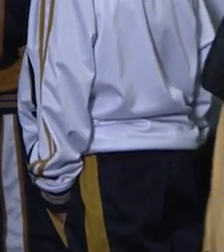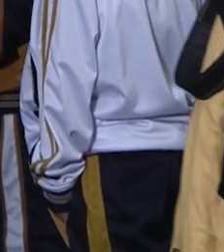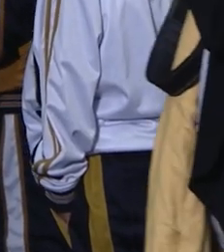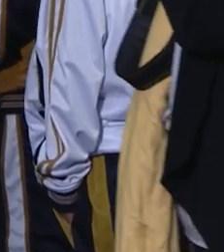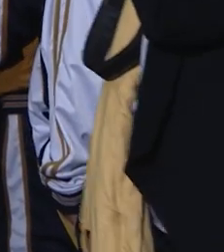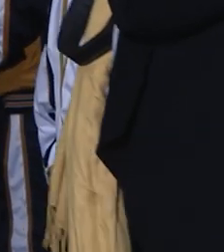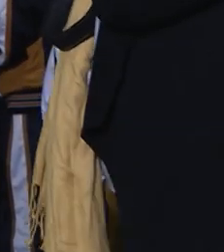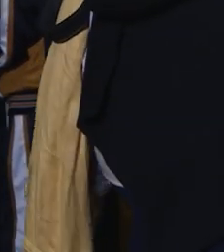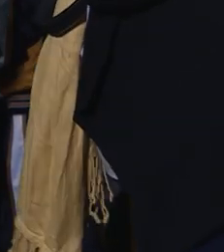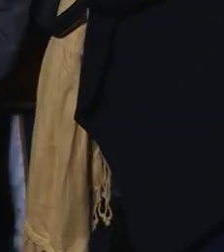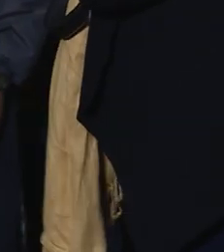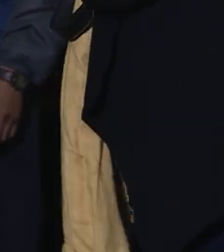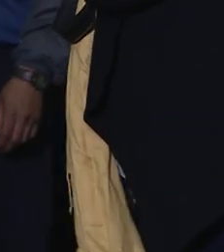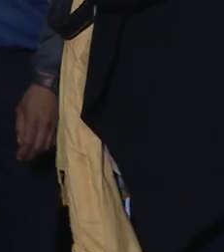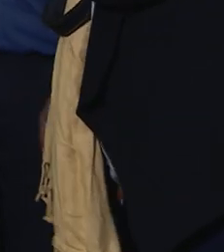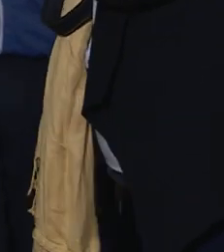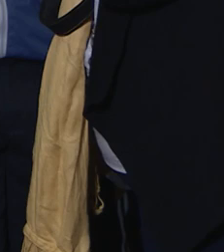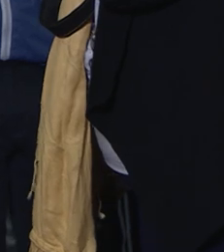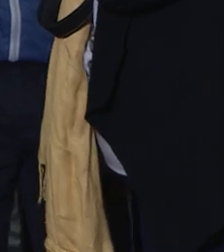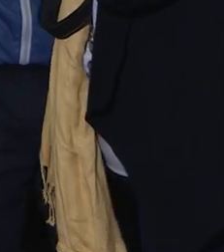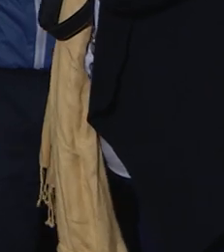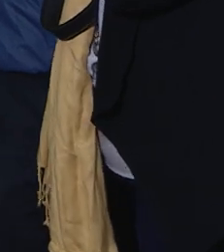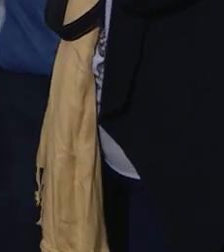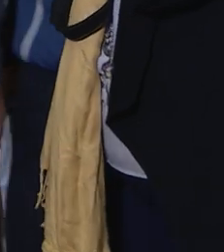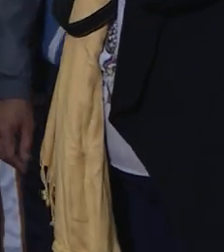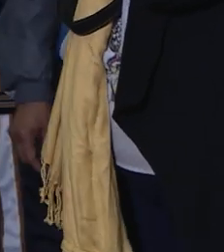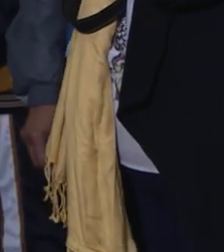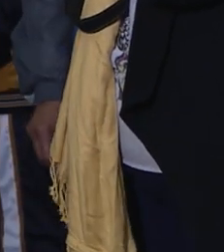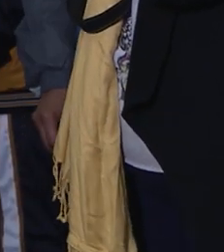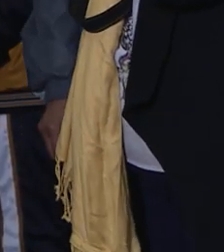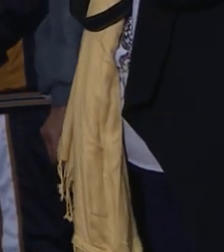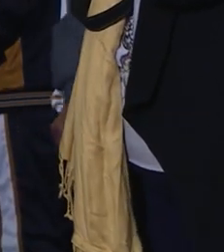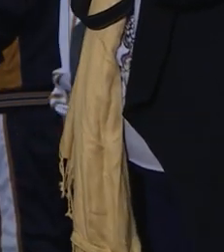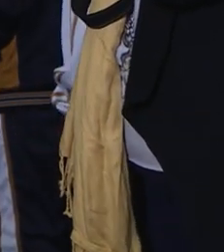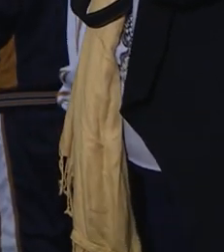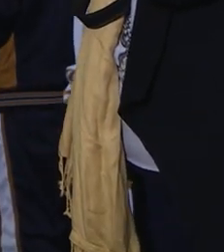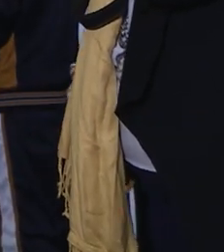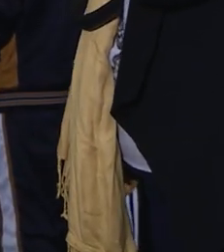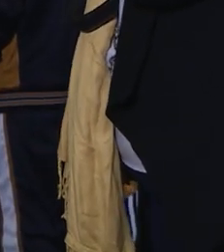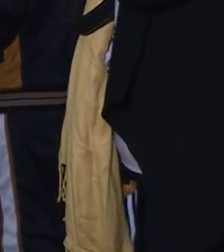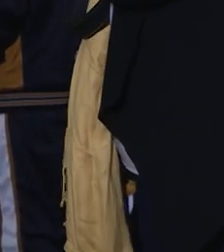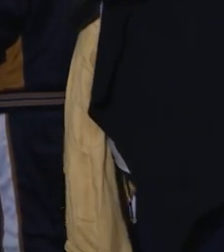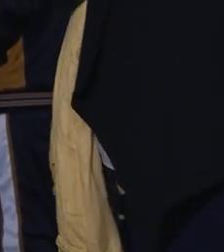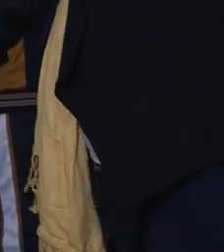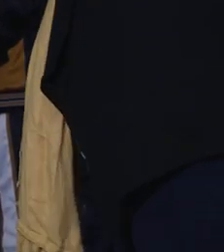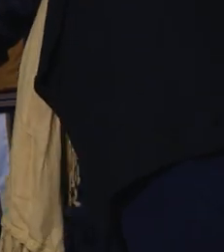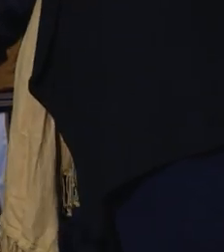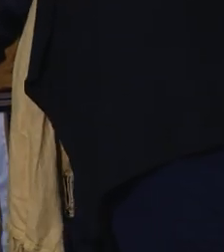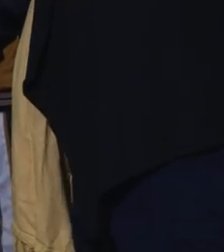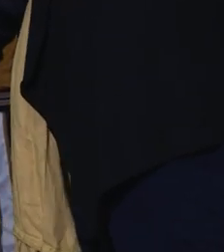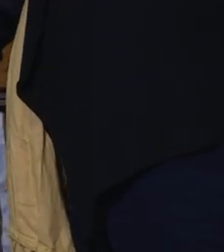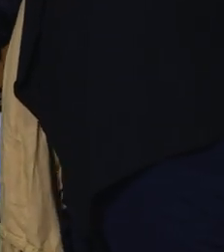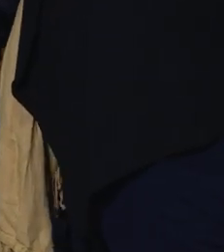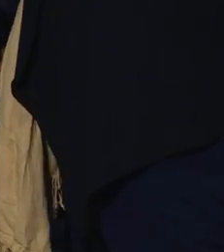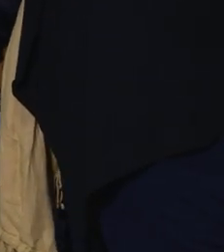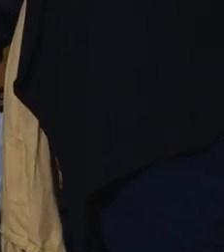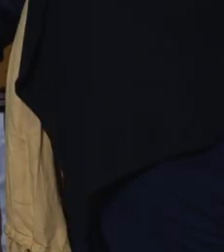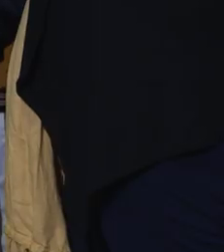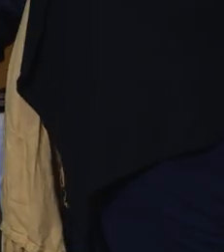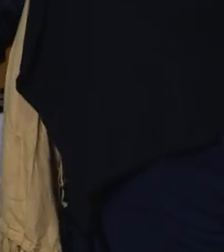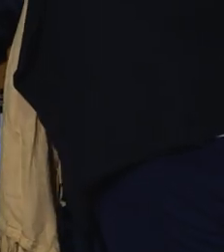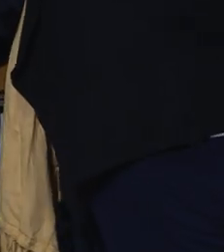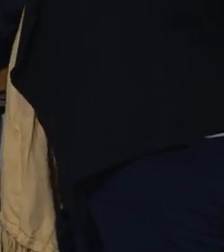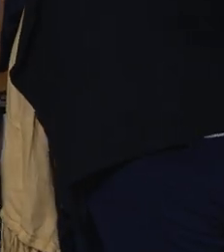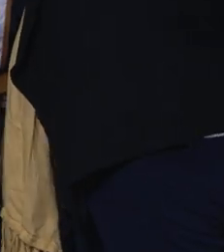2019 2020 de nuestra universidad nacional autonoma de mexico el día aquí comenzó muy temprano nos encontramos en el